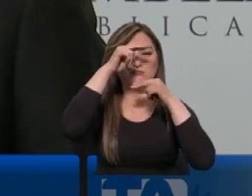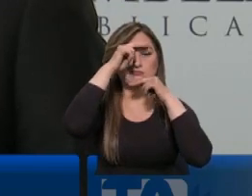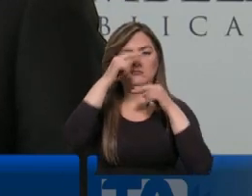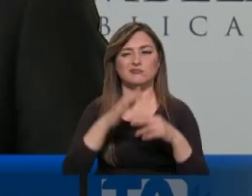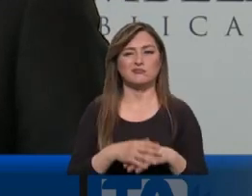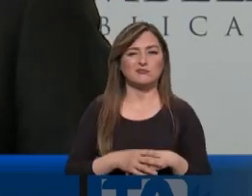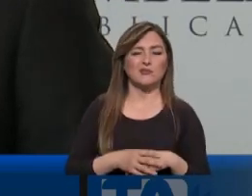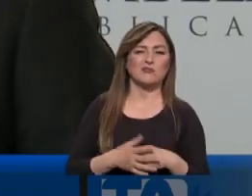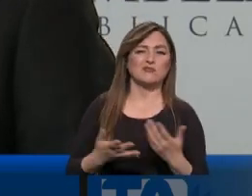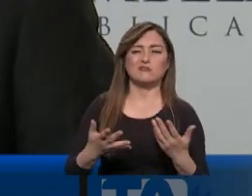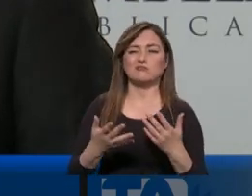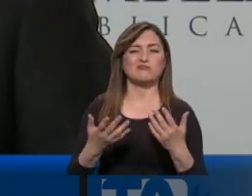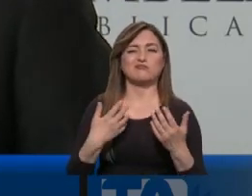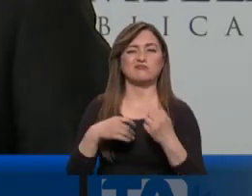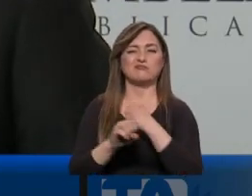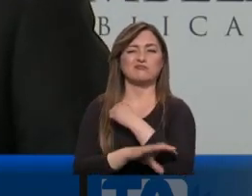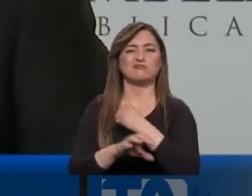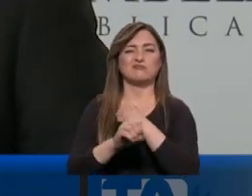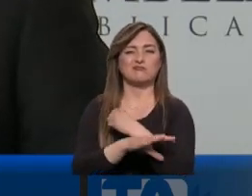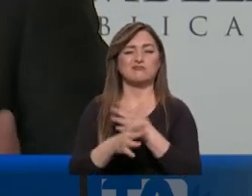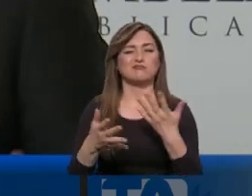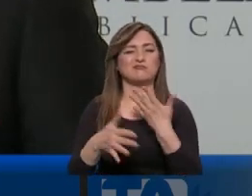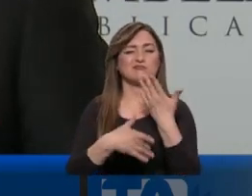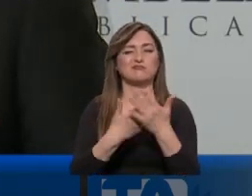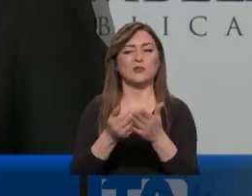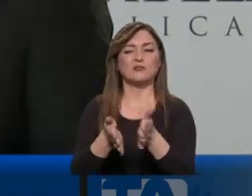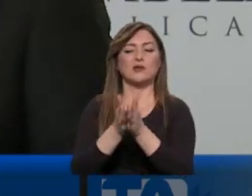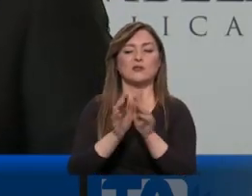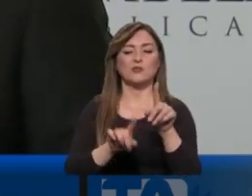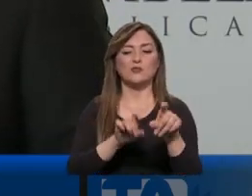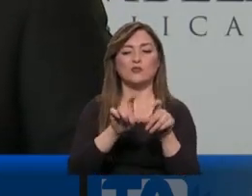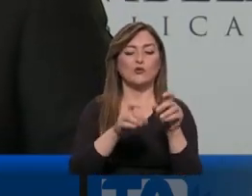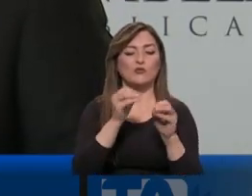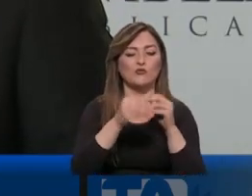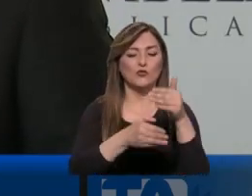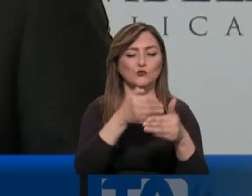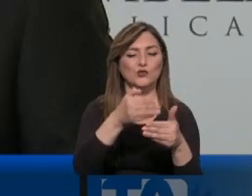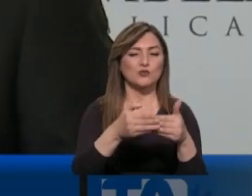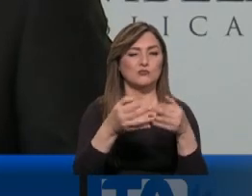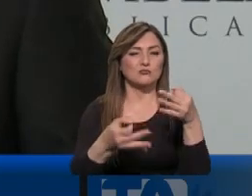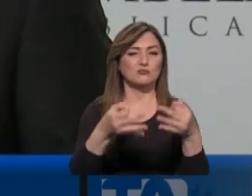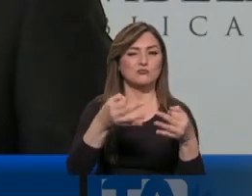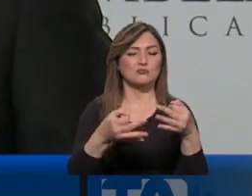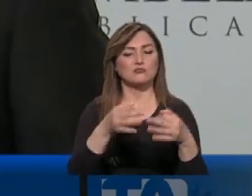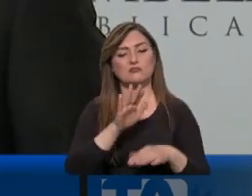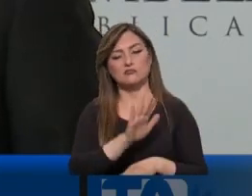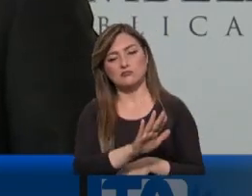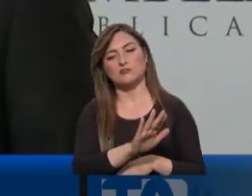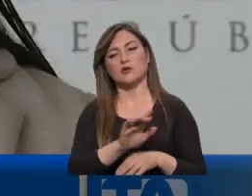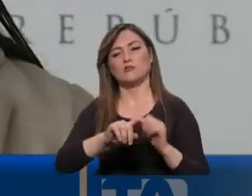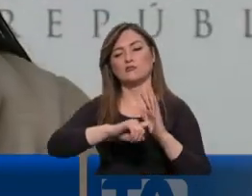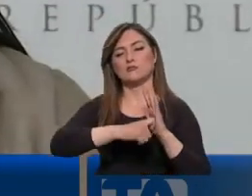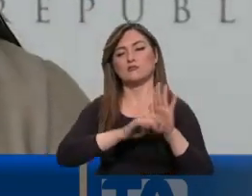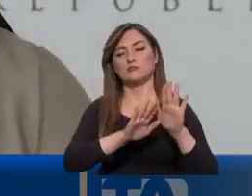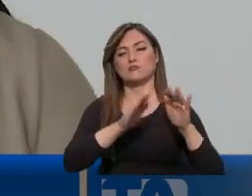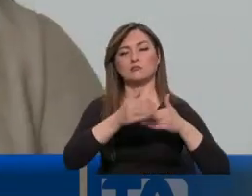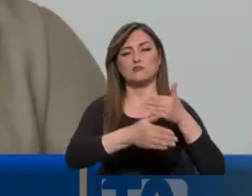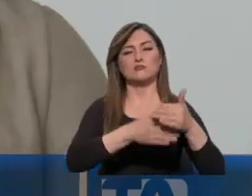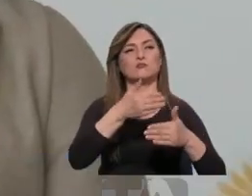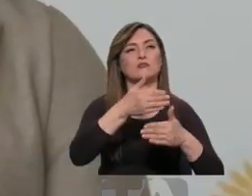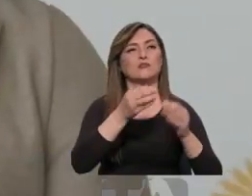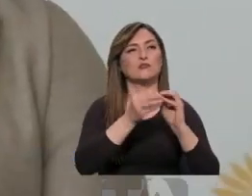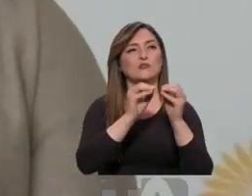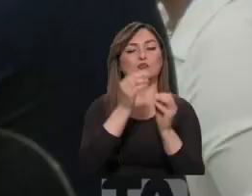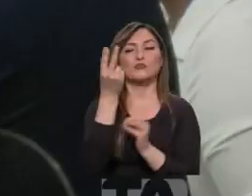más aún, pedir expedientes o información que está procesándose, pero dejemos que sigan los procesos en Contraloría. Aunque la